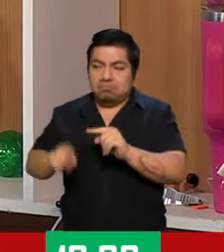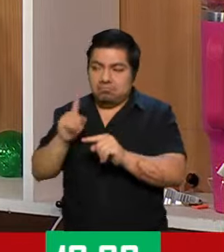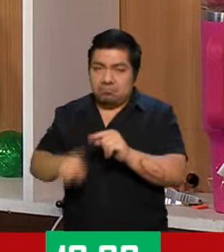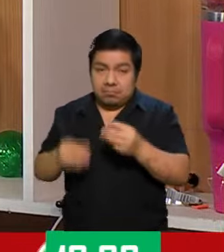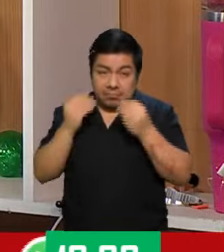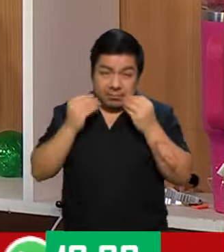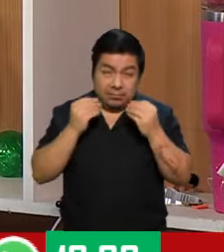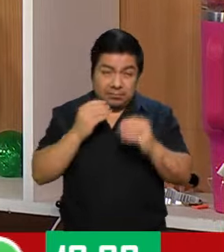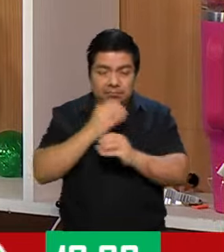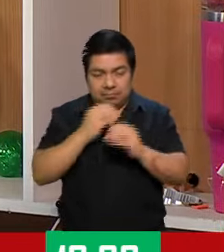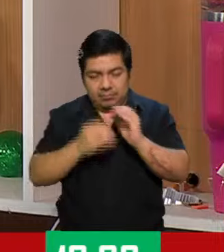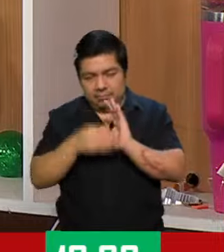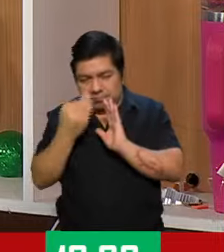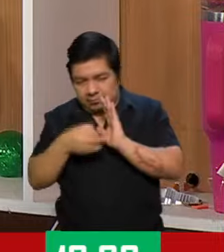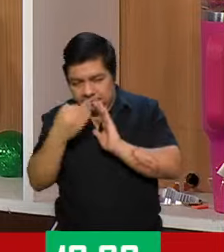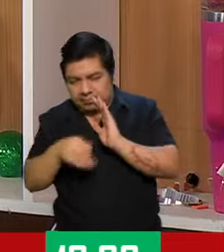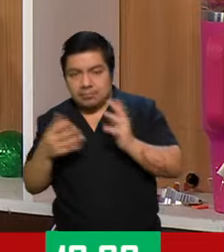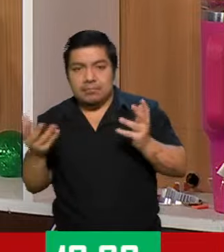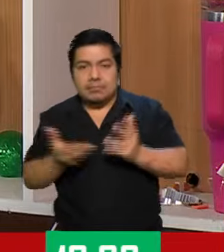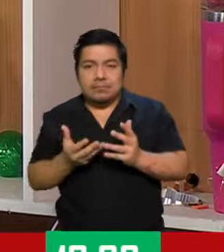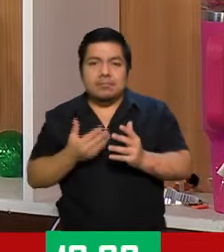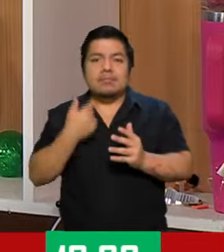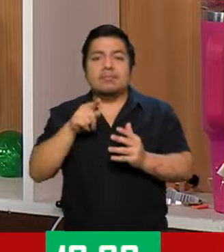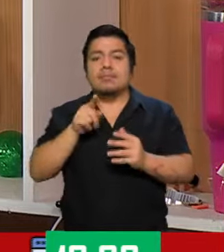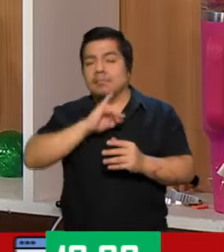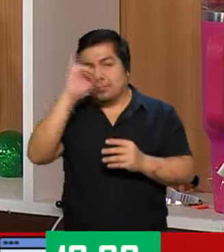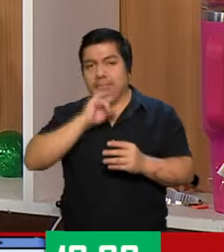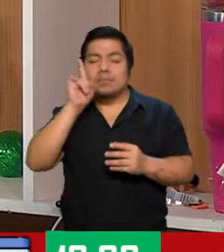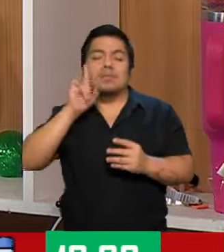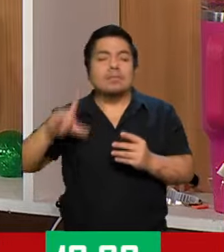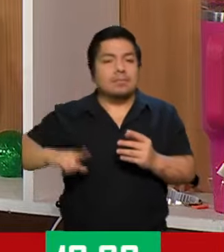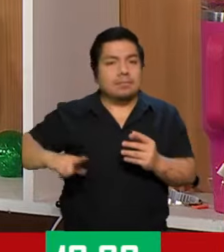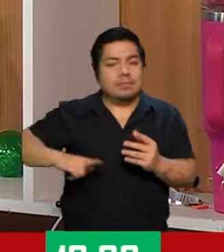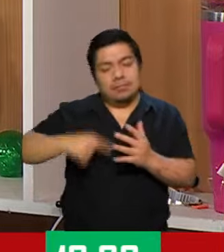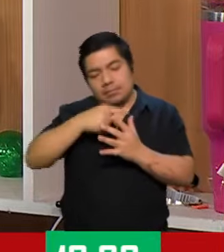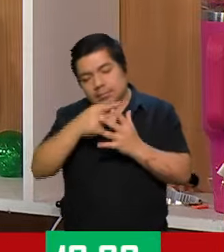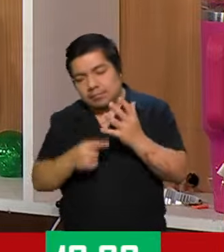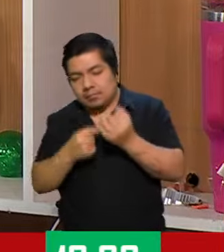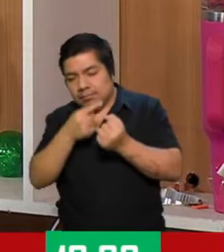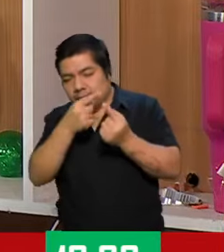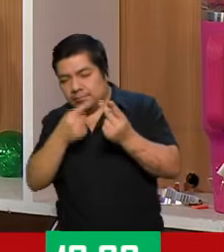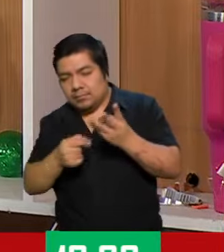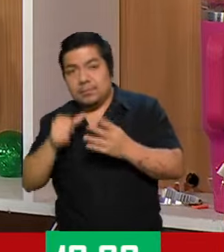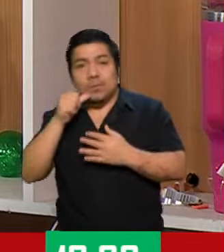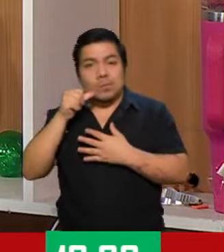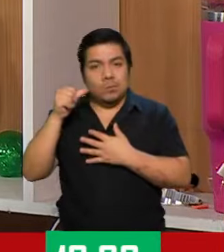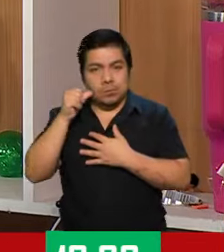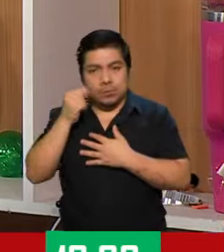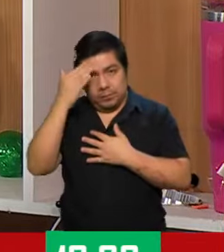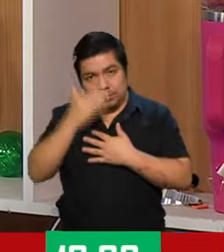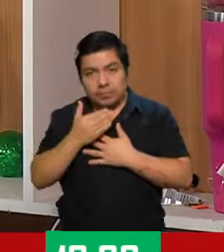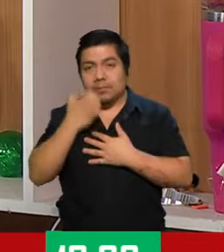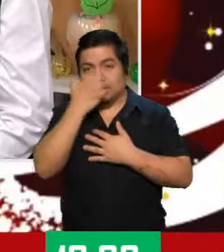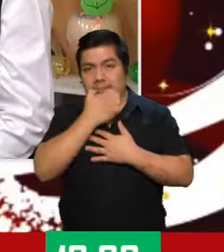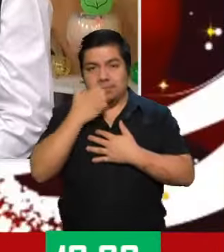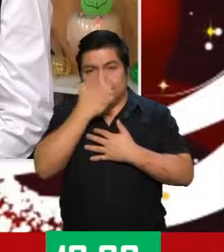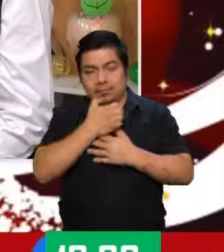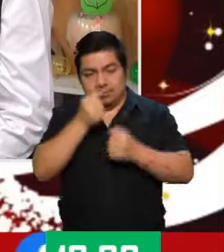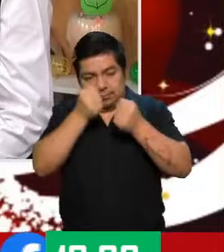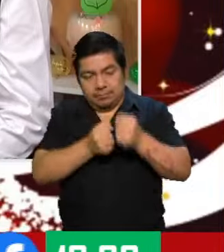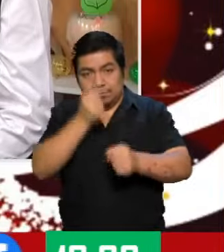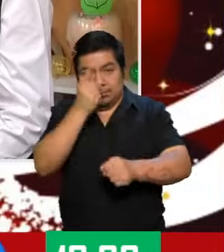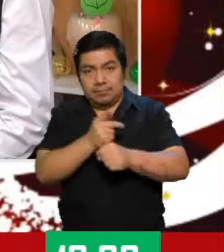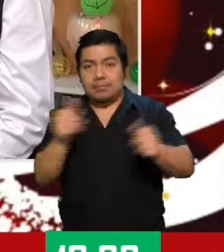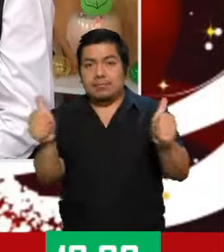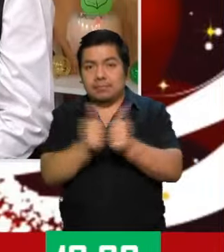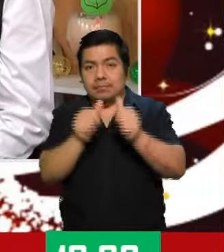hacer. Y ha lanzado también la jefa de gobierno iniciativas como la de ayer, que es la de escuelas seguras y